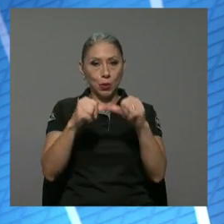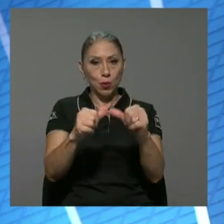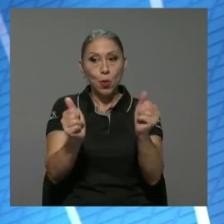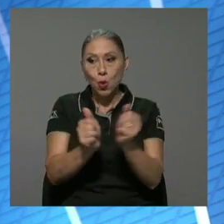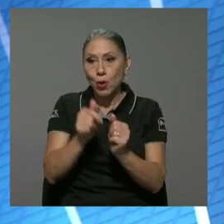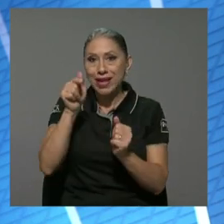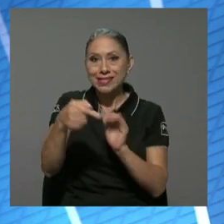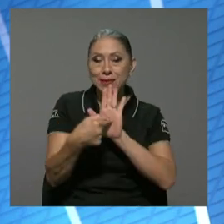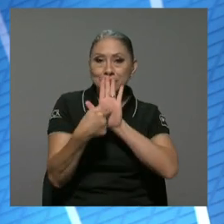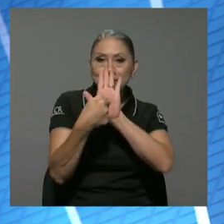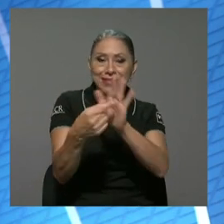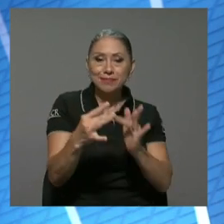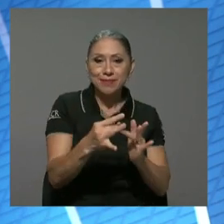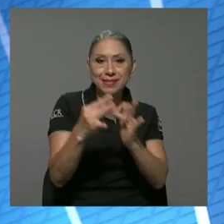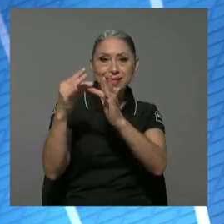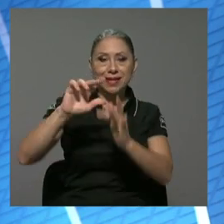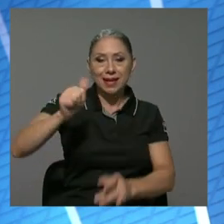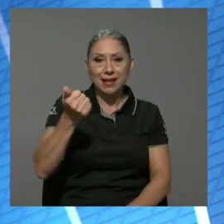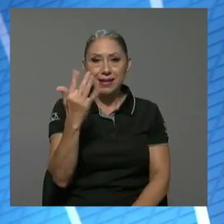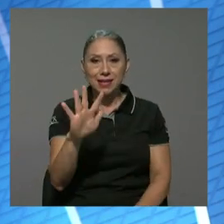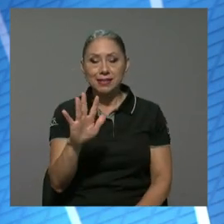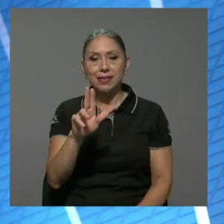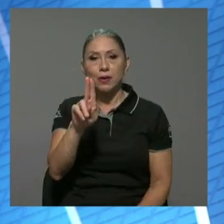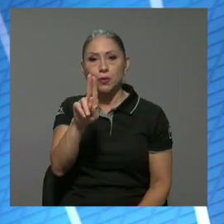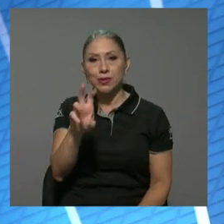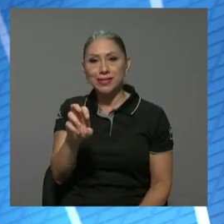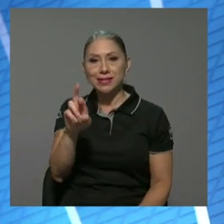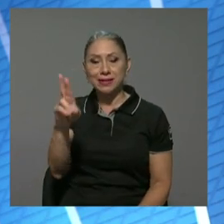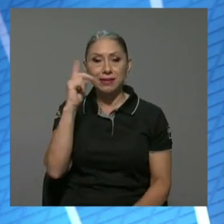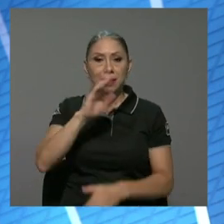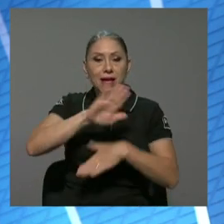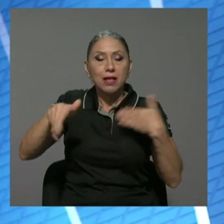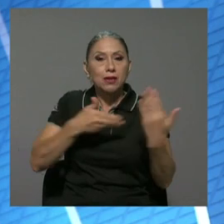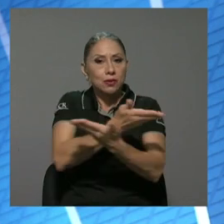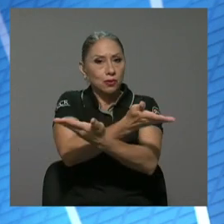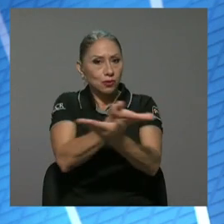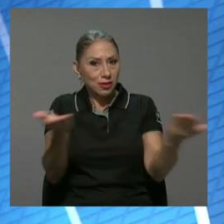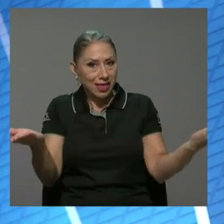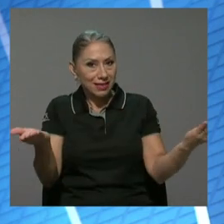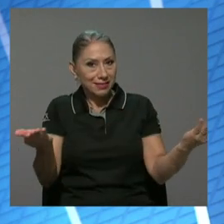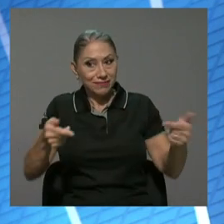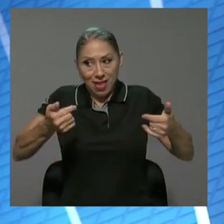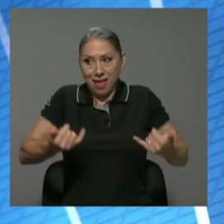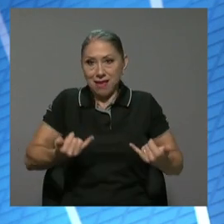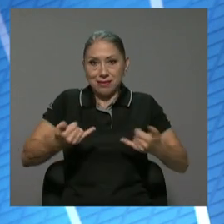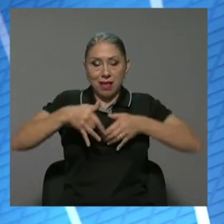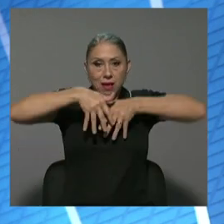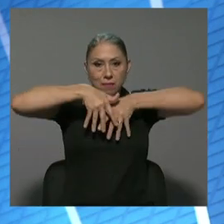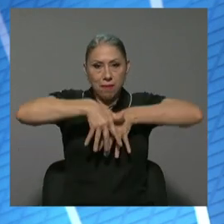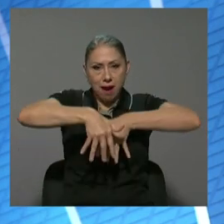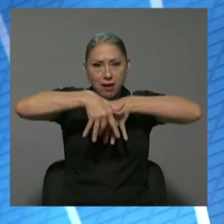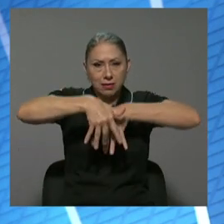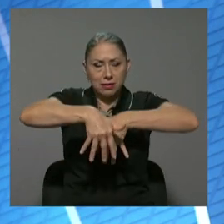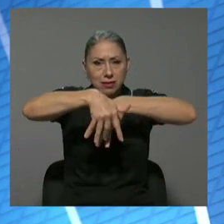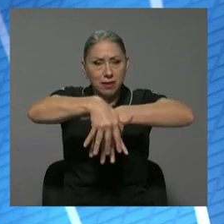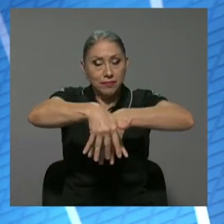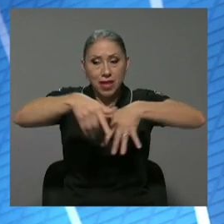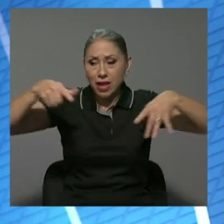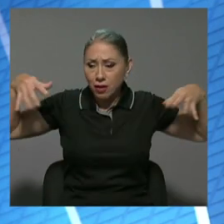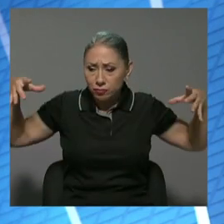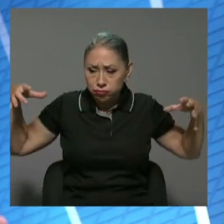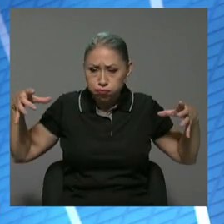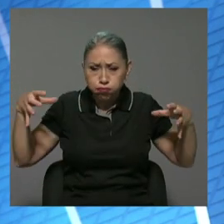que tiene Canal 15 UCR para todos ustedes, de esta marcha que aglutina a todo